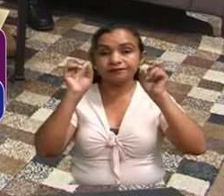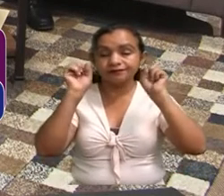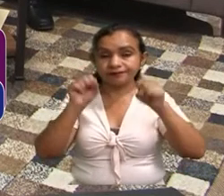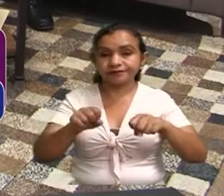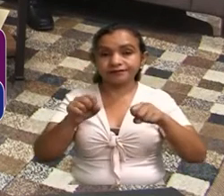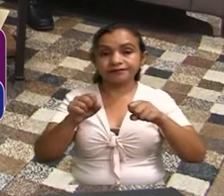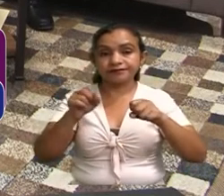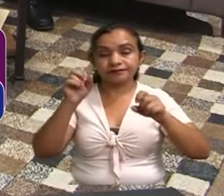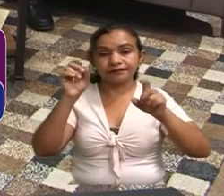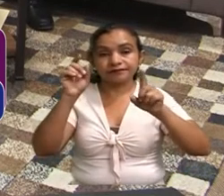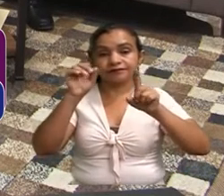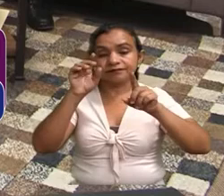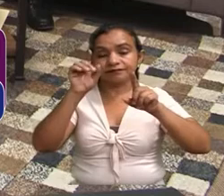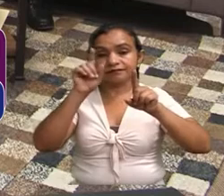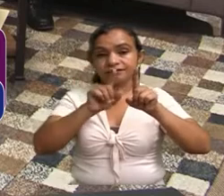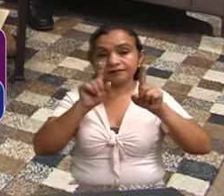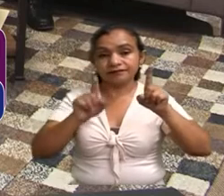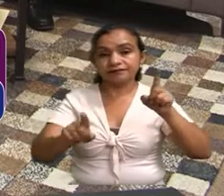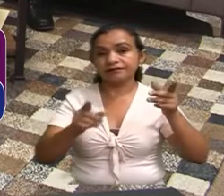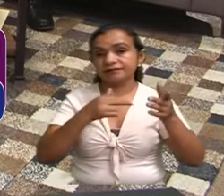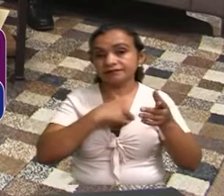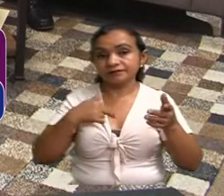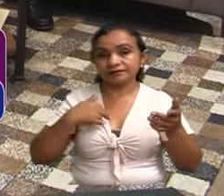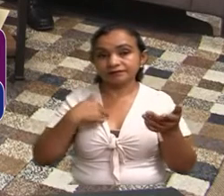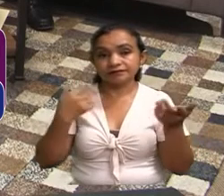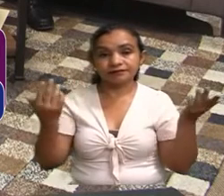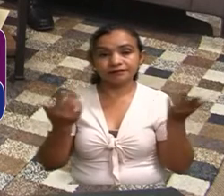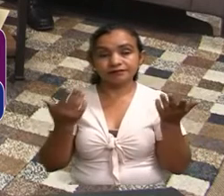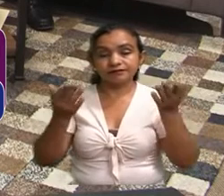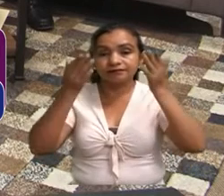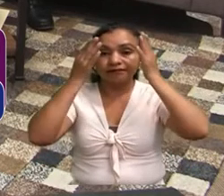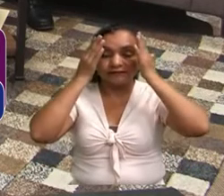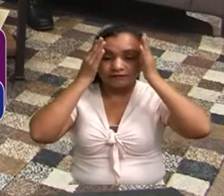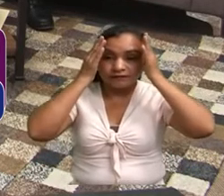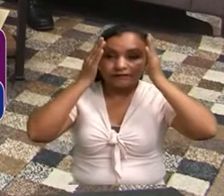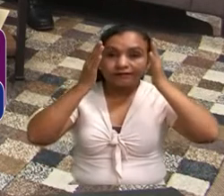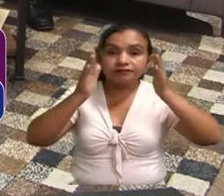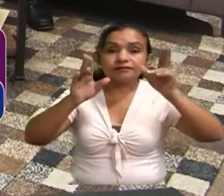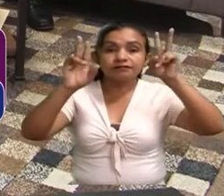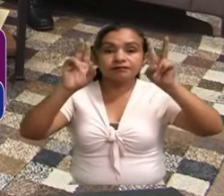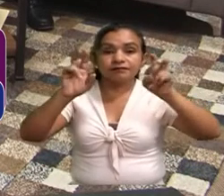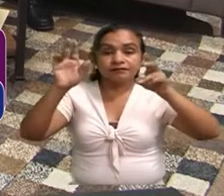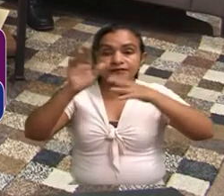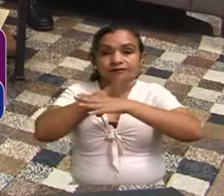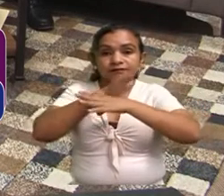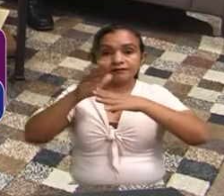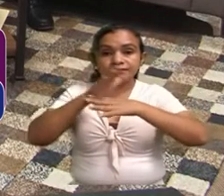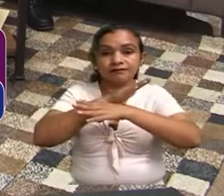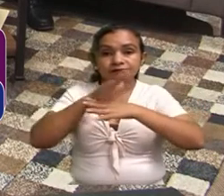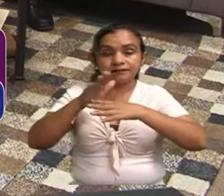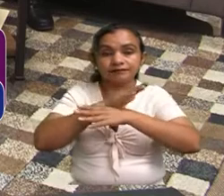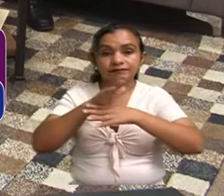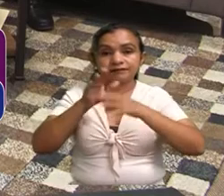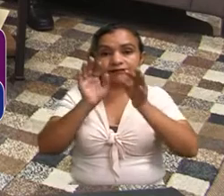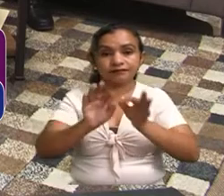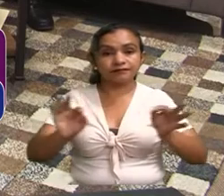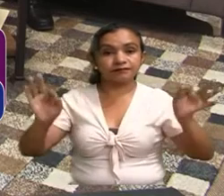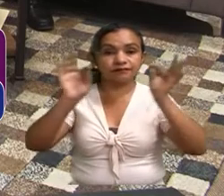con estos niveles, en este nivel de cobertura, de temas y de el impacto que va a